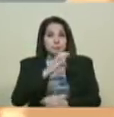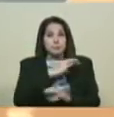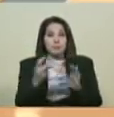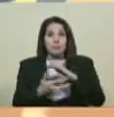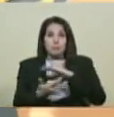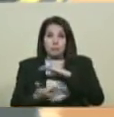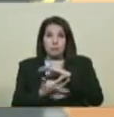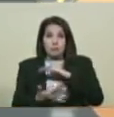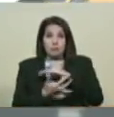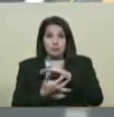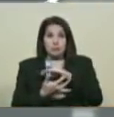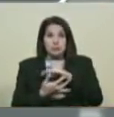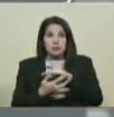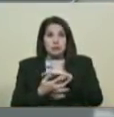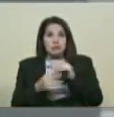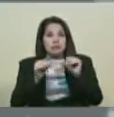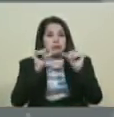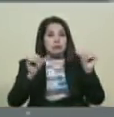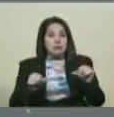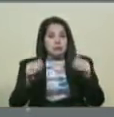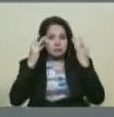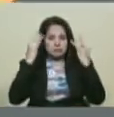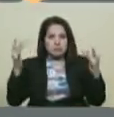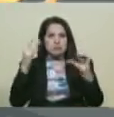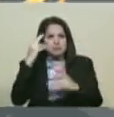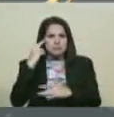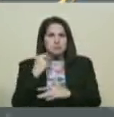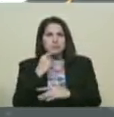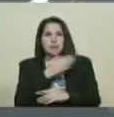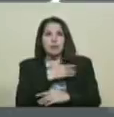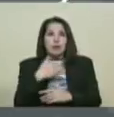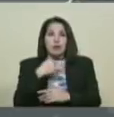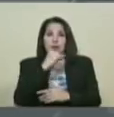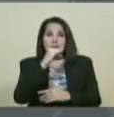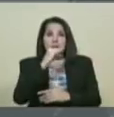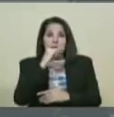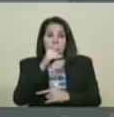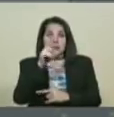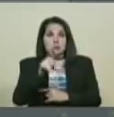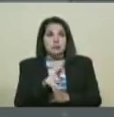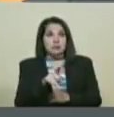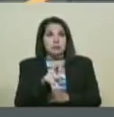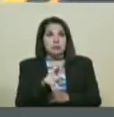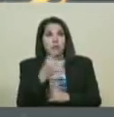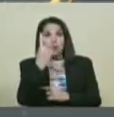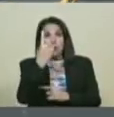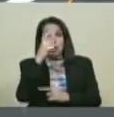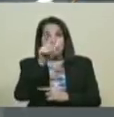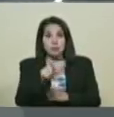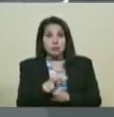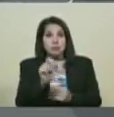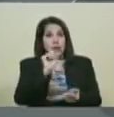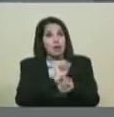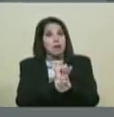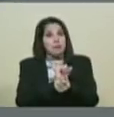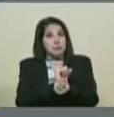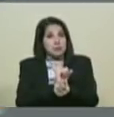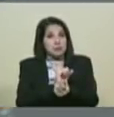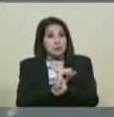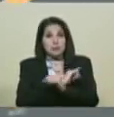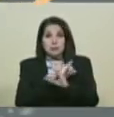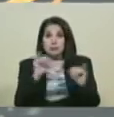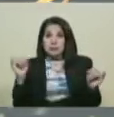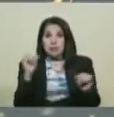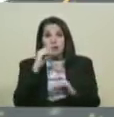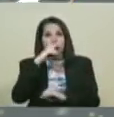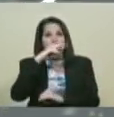por el Servicio de Inteligencia Bolivariano. Quiero también informar que por estos hechos hay una persona en estos momentos detenida rindiendo